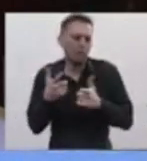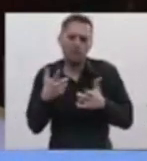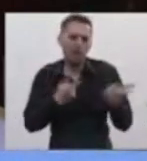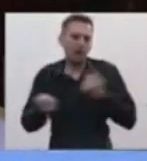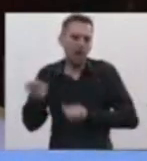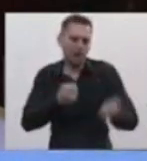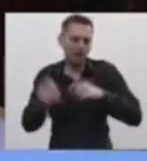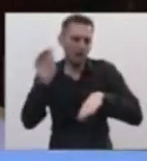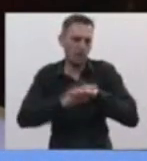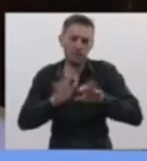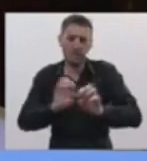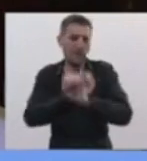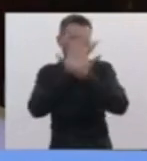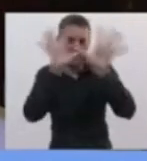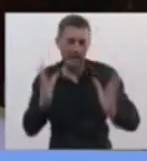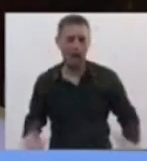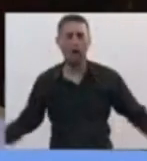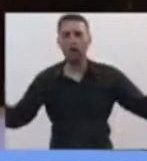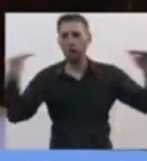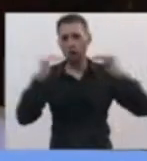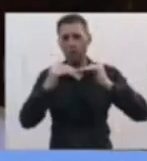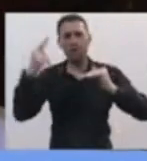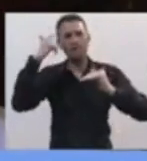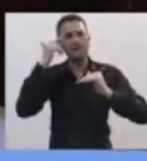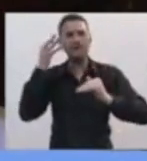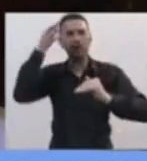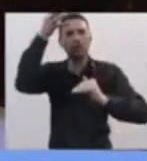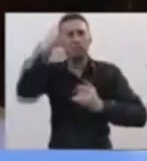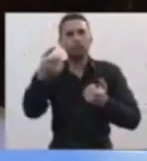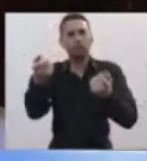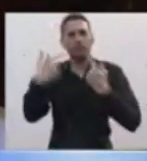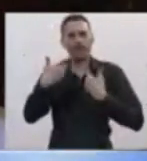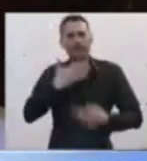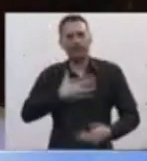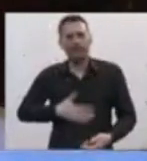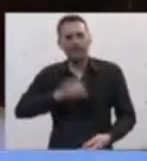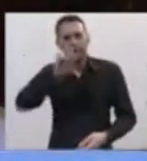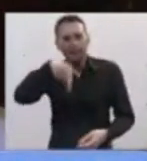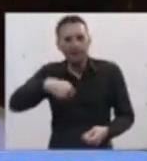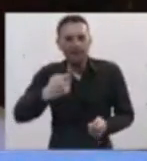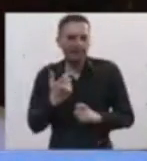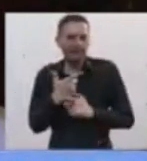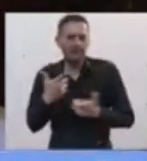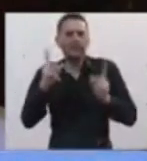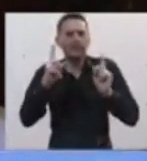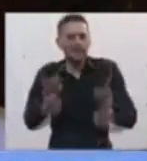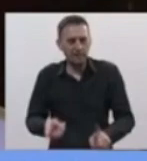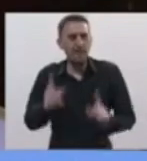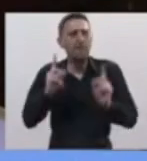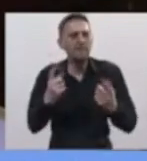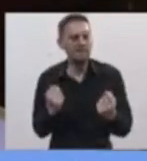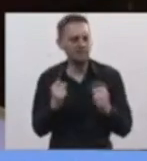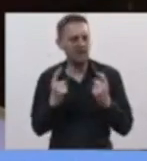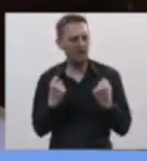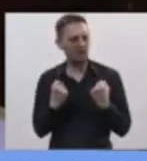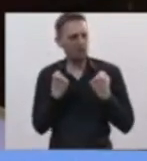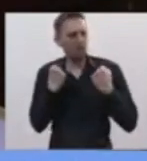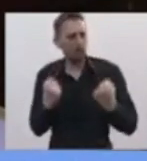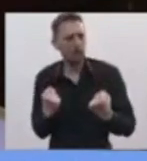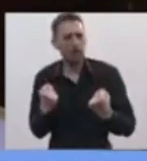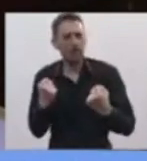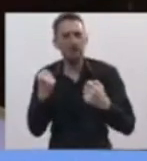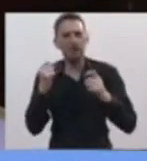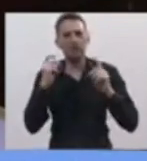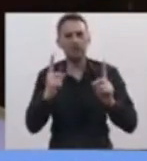transparente equilibrada a futuro para dar esa tranquilidad y además creo que lástima la propia fortaleza de las